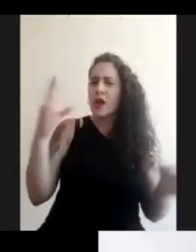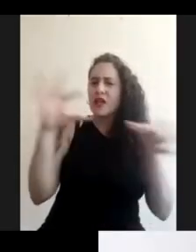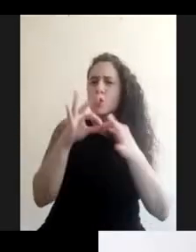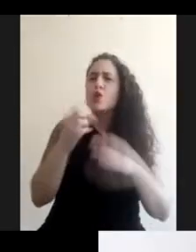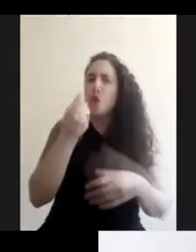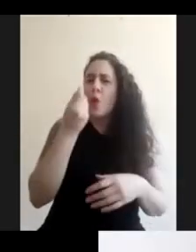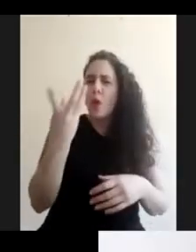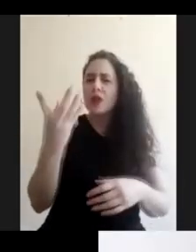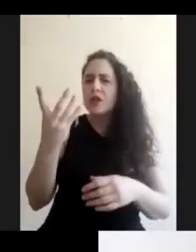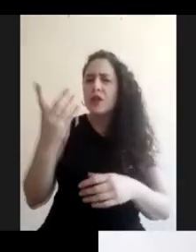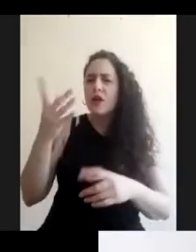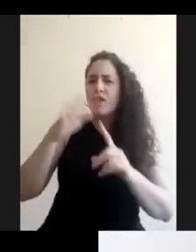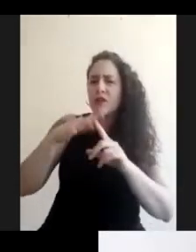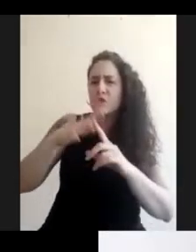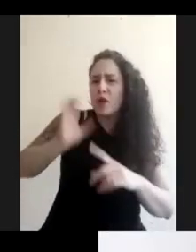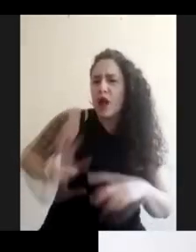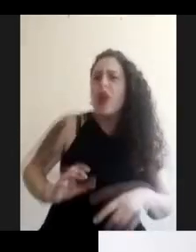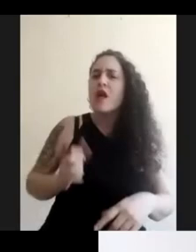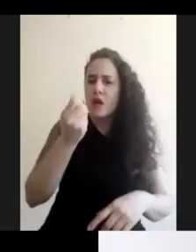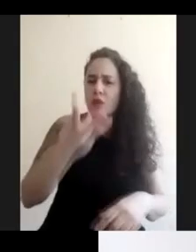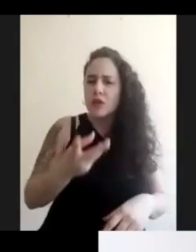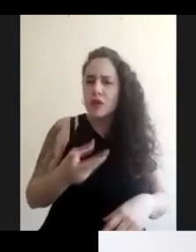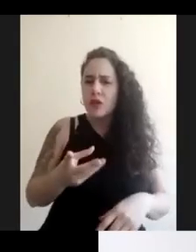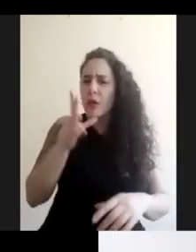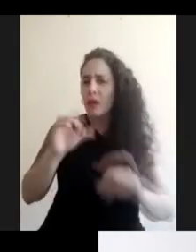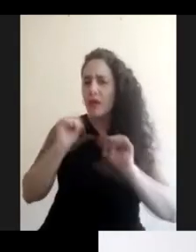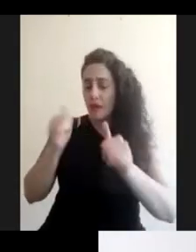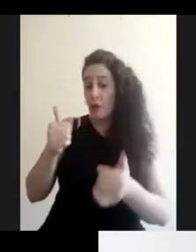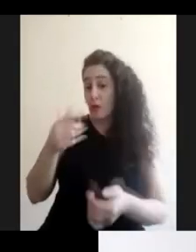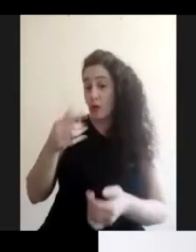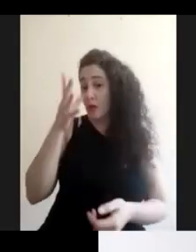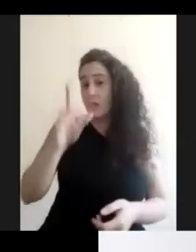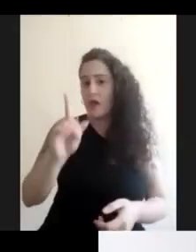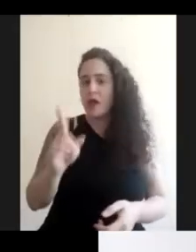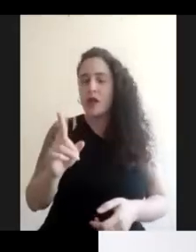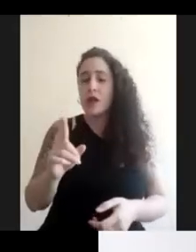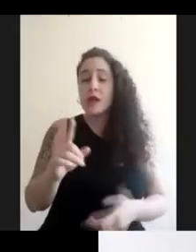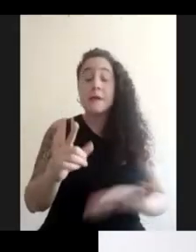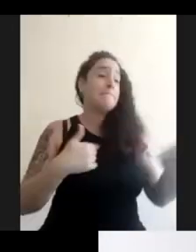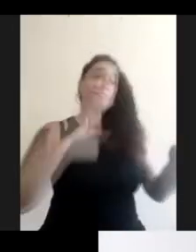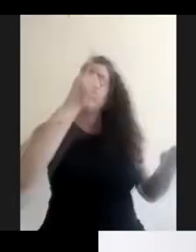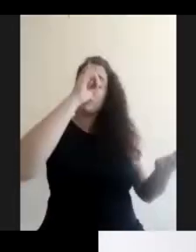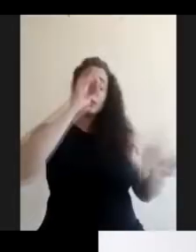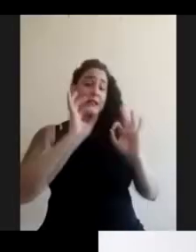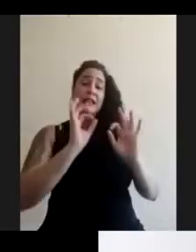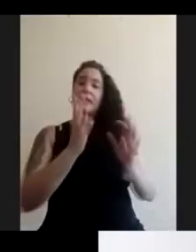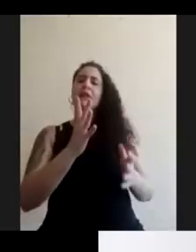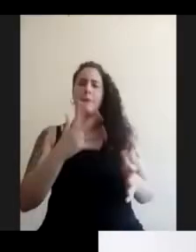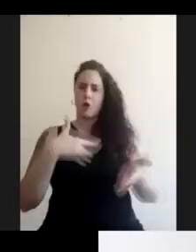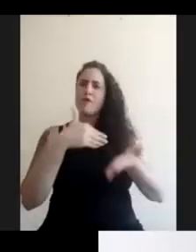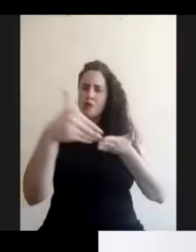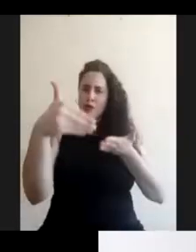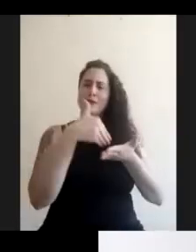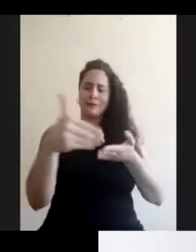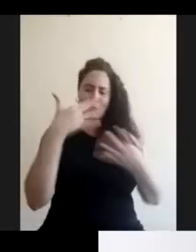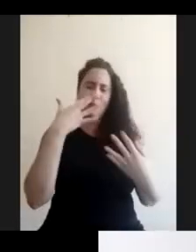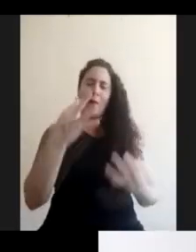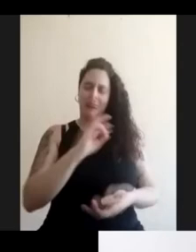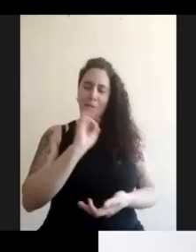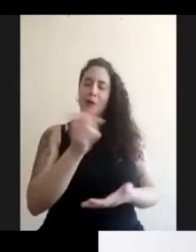esas cosas algo empezamos y hay que denunciarlo. Pues no es exactamente, pero varios millones seguramente.